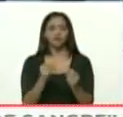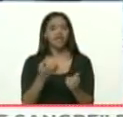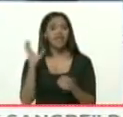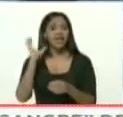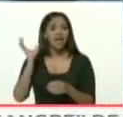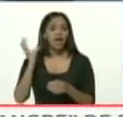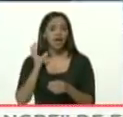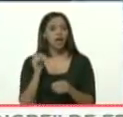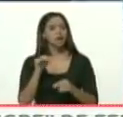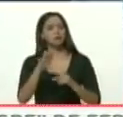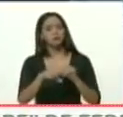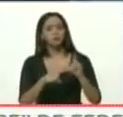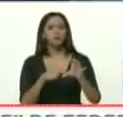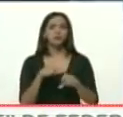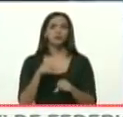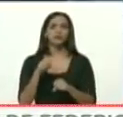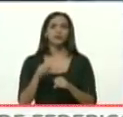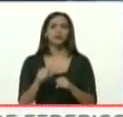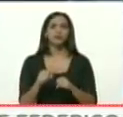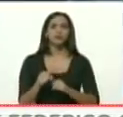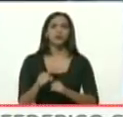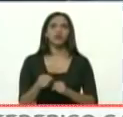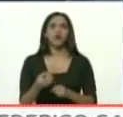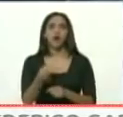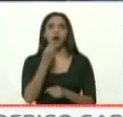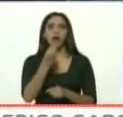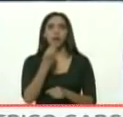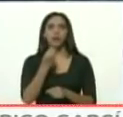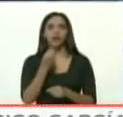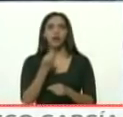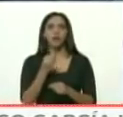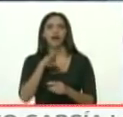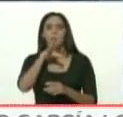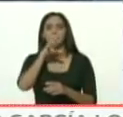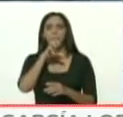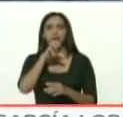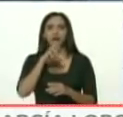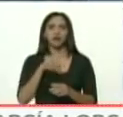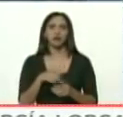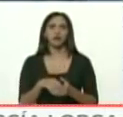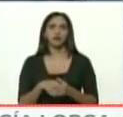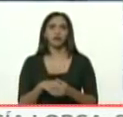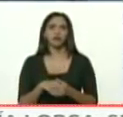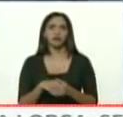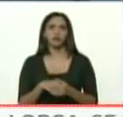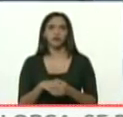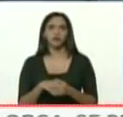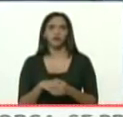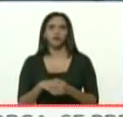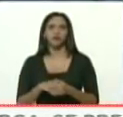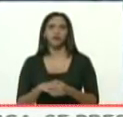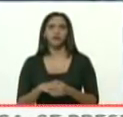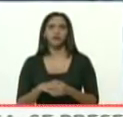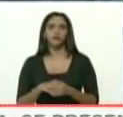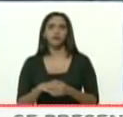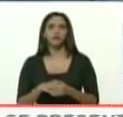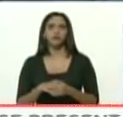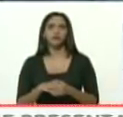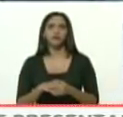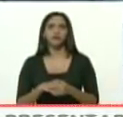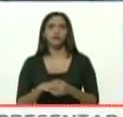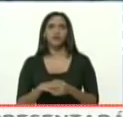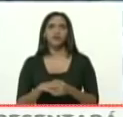Caracas, de un alimento para mascotas, para semoviente canino. Y